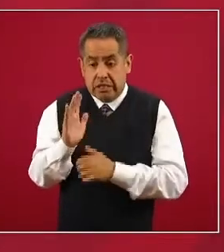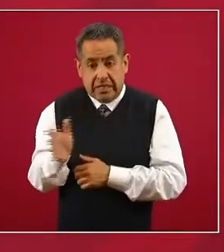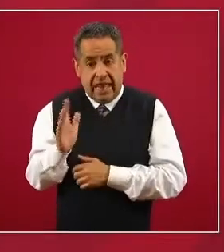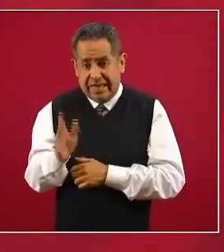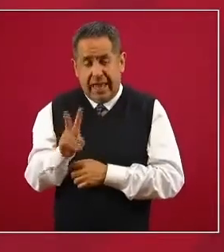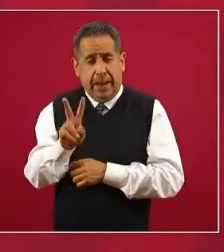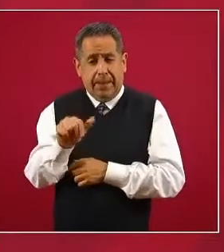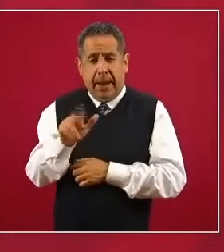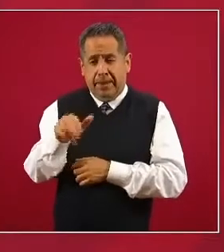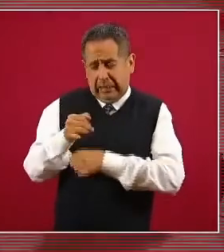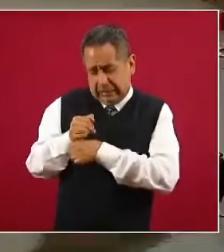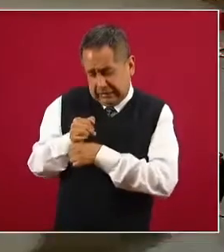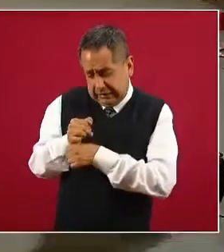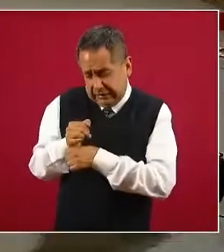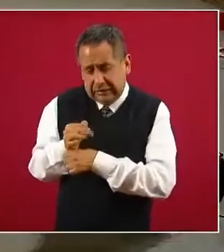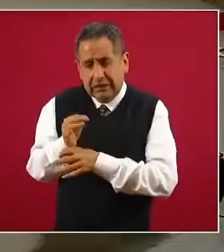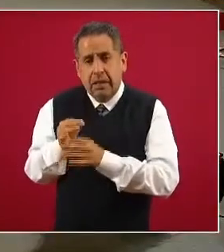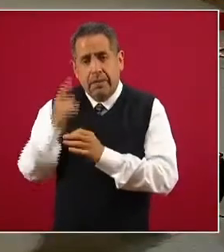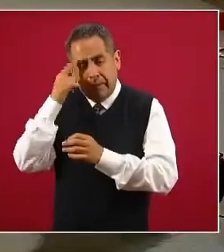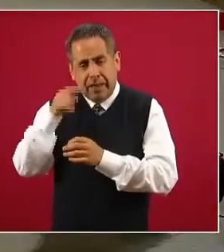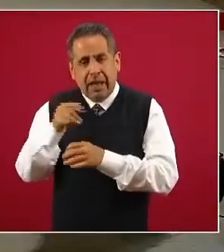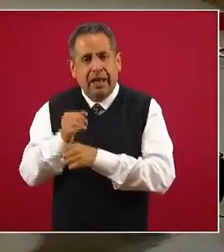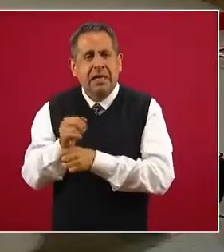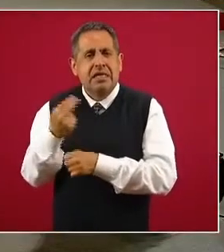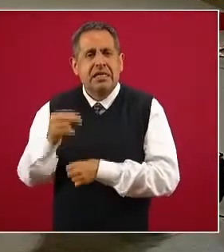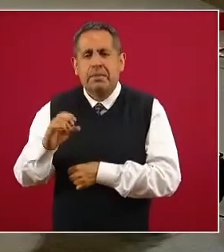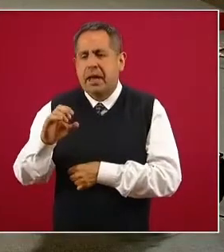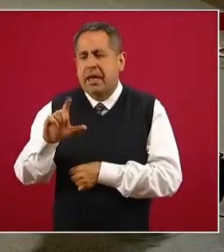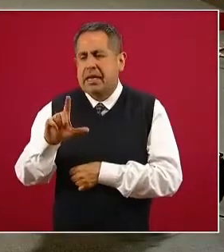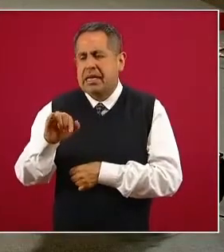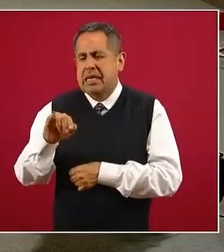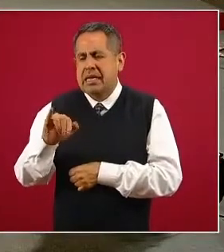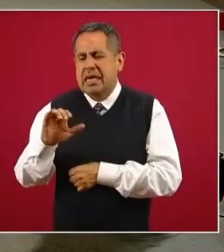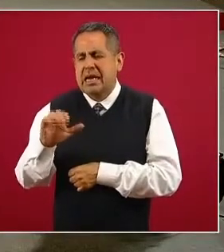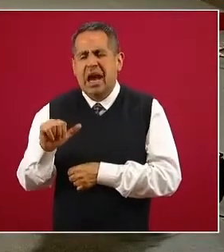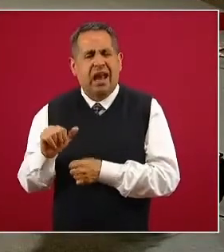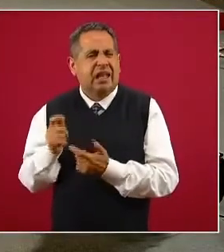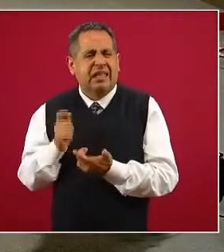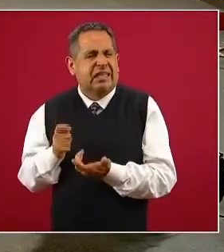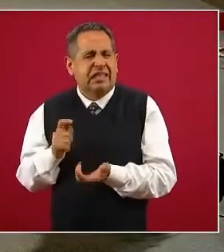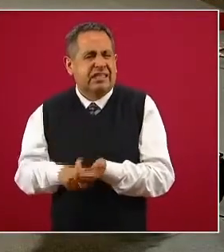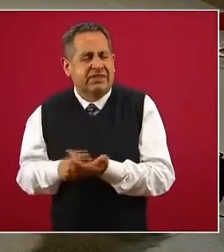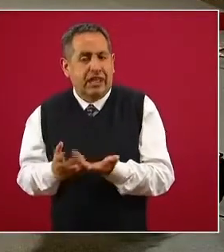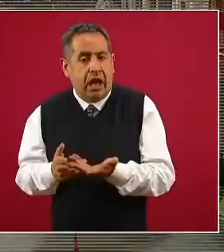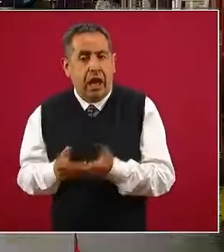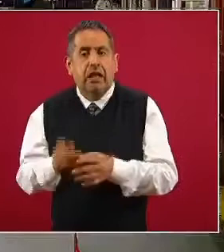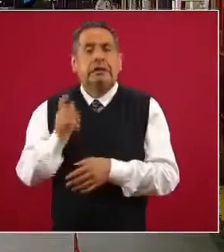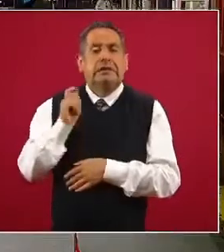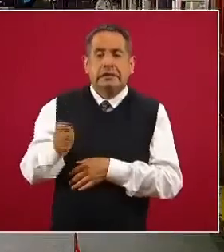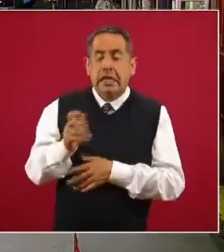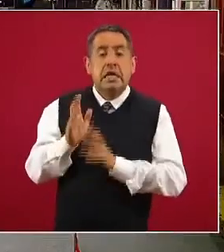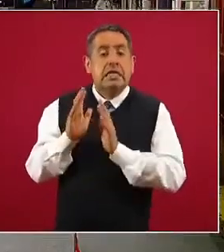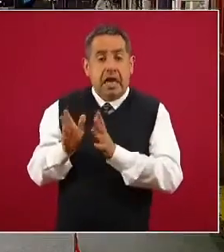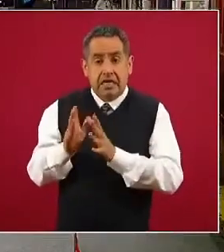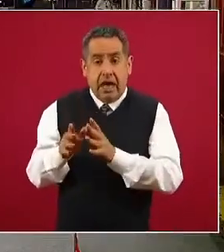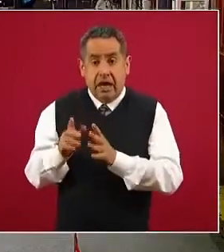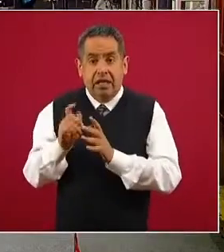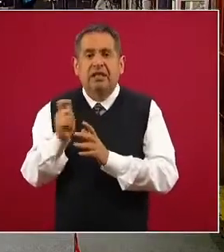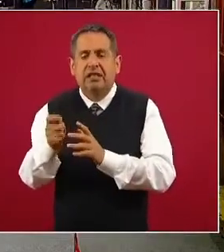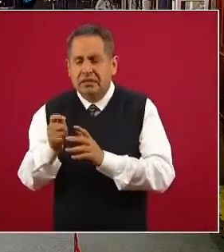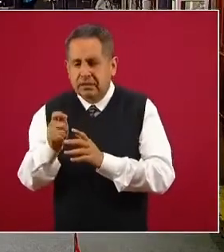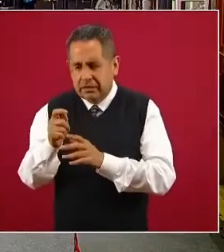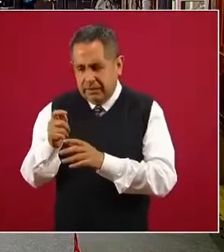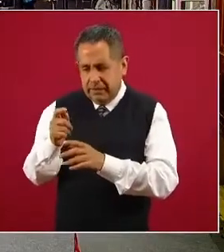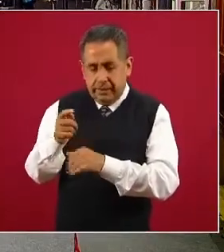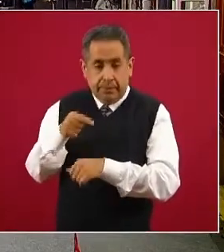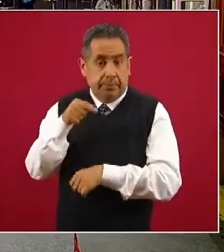las etapas de la investigación clínica. La investigación clínica se considera el momento en que ya se pasa de